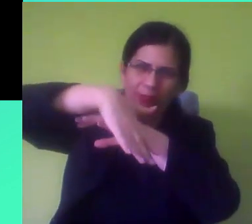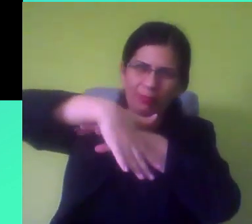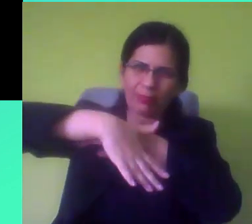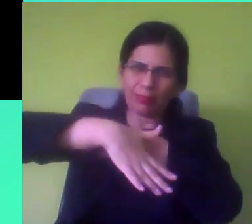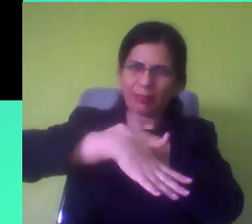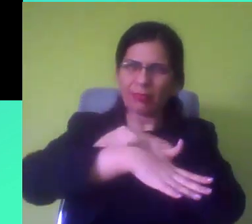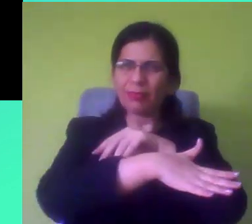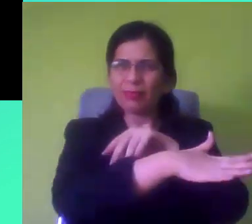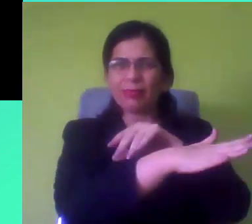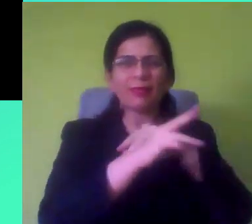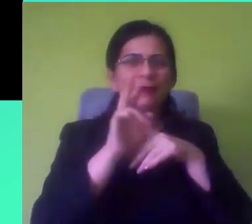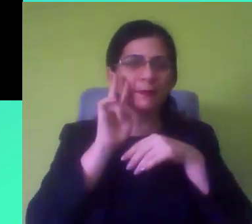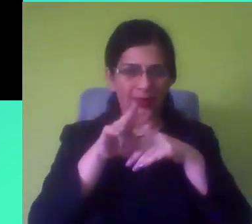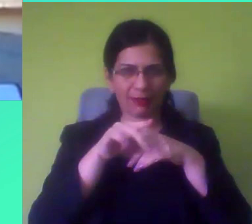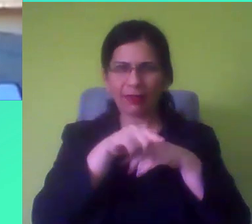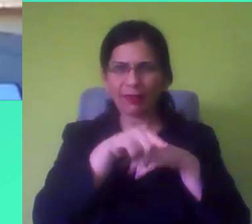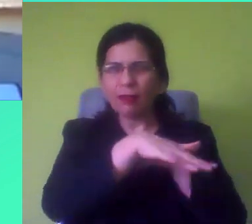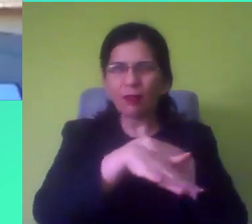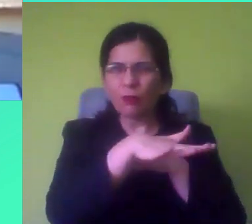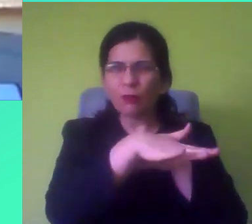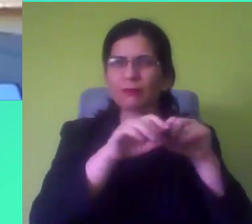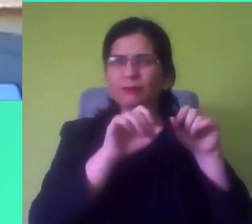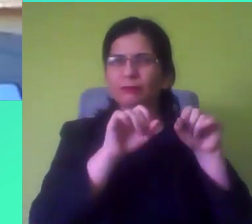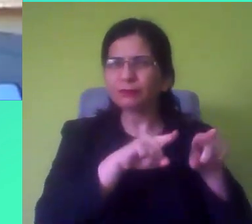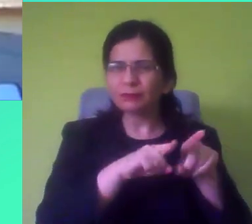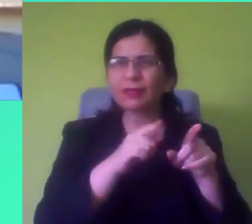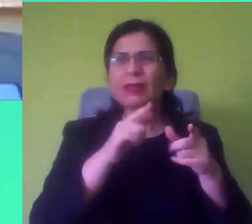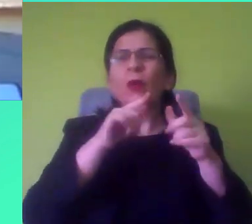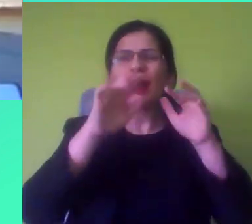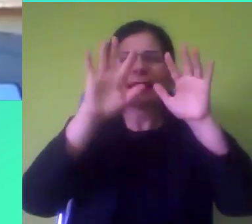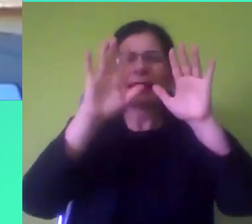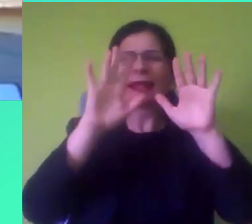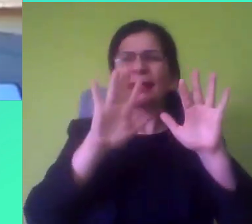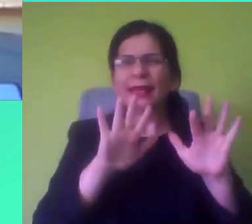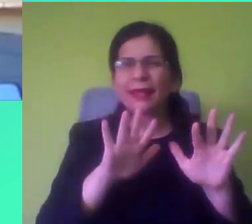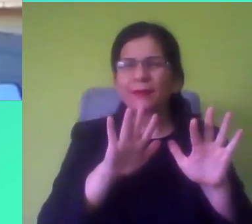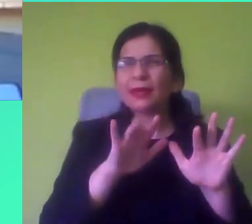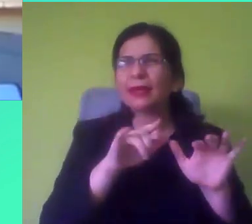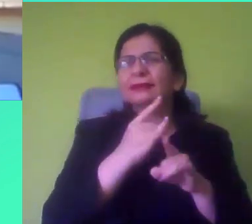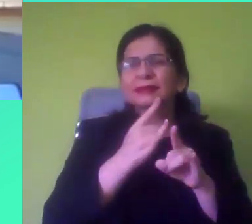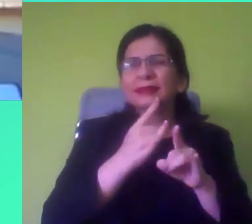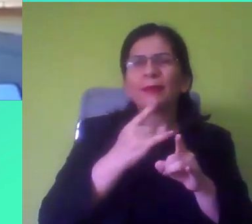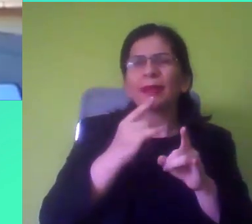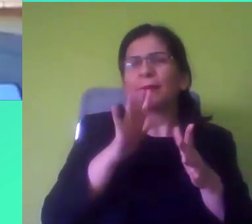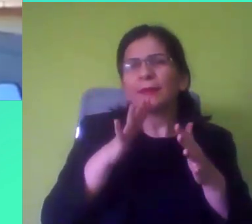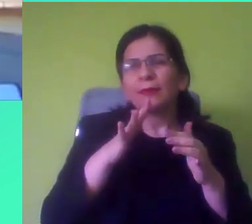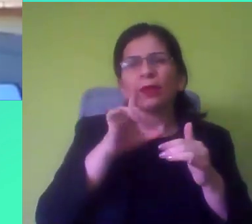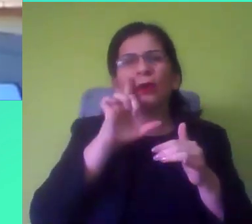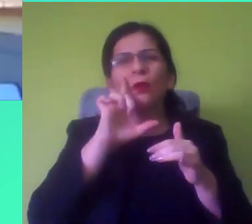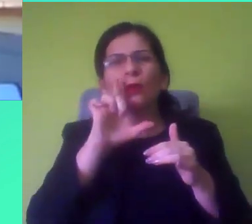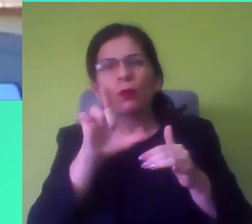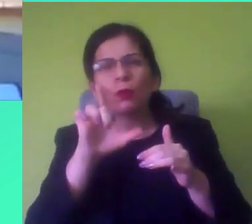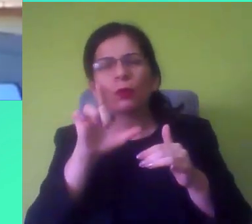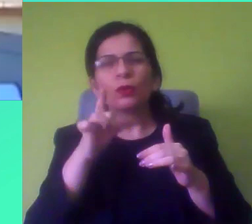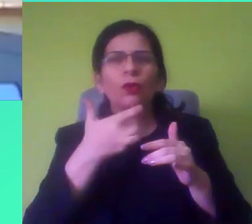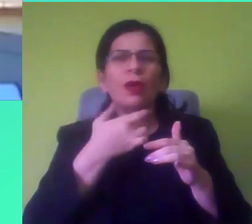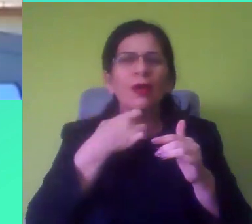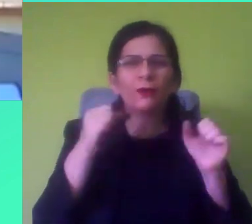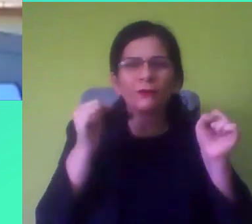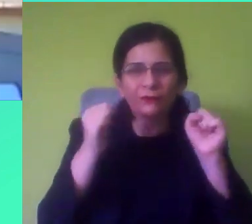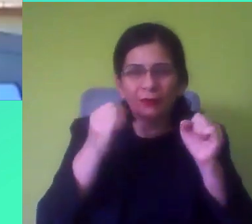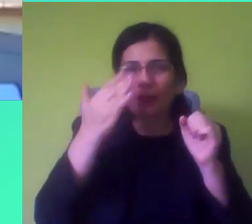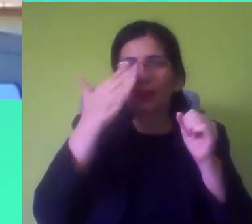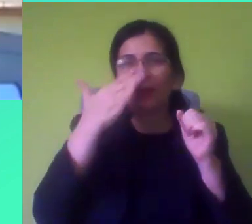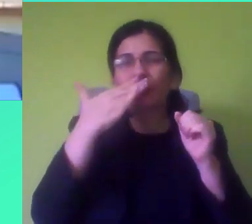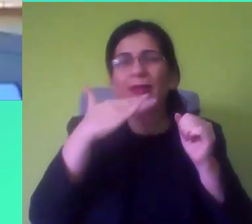es lo que se conoce como la zona de ablación. Y es en esa zona donde ya la nieve que cae en el invierno no subsiste el verano y se derrite tanto